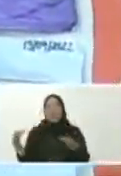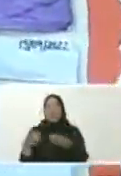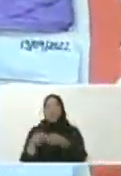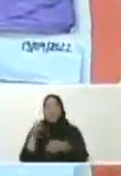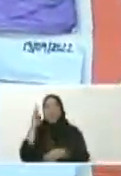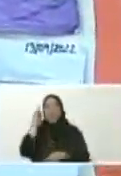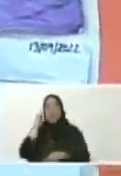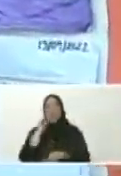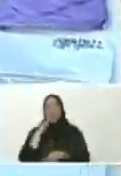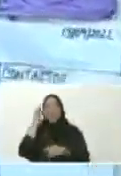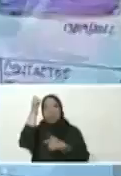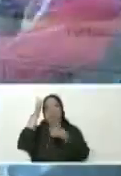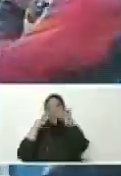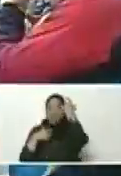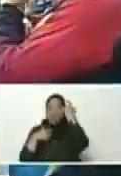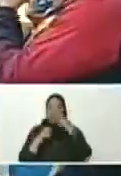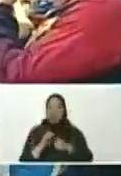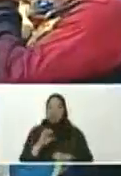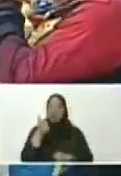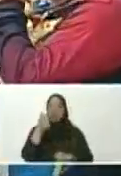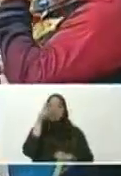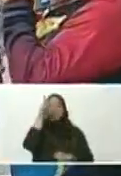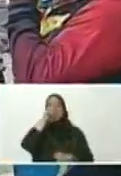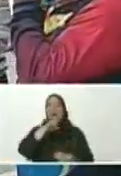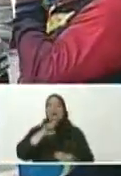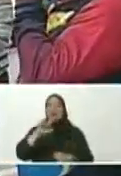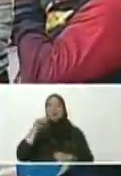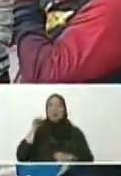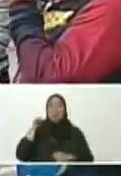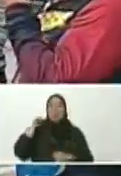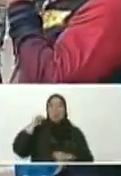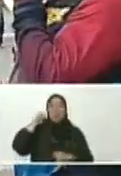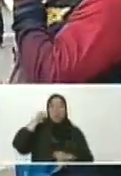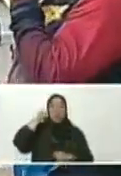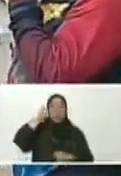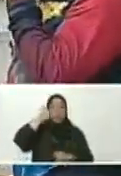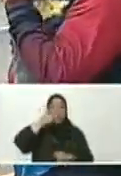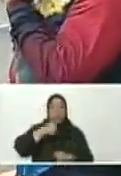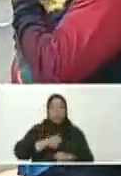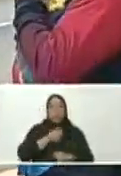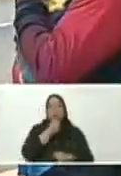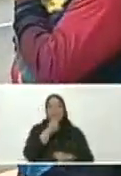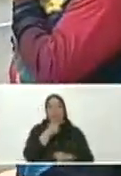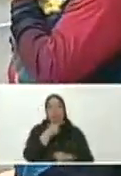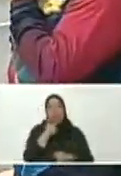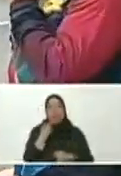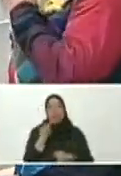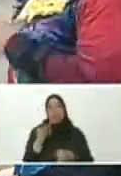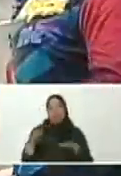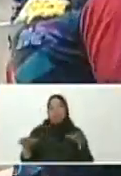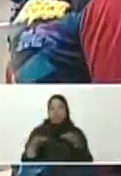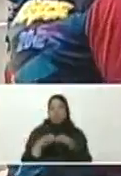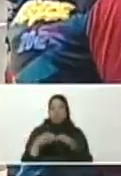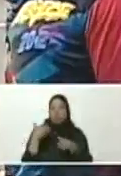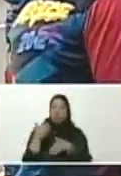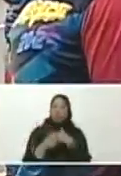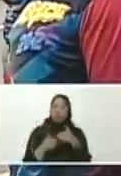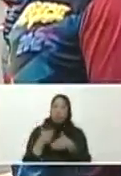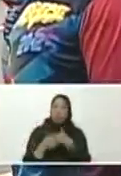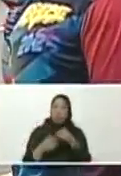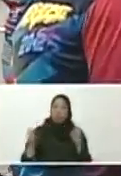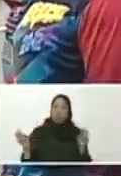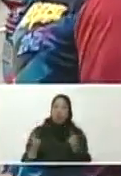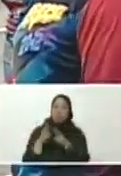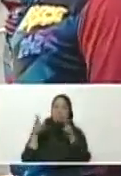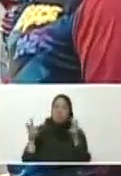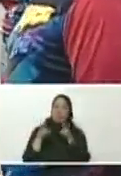12 años, señor presidente. Naguará, pues. ¿Ah? Es una comuna que ha sido totalmente bendecida, prosperada y estamos en victoria,